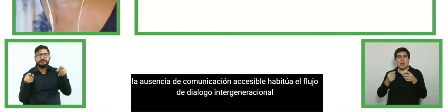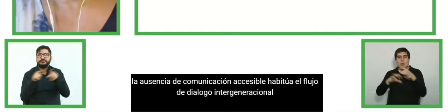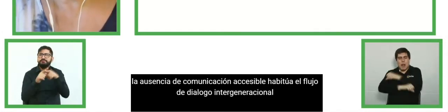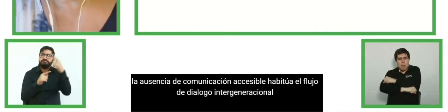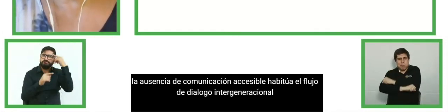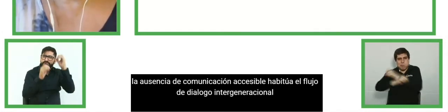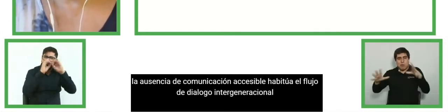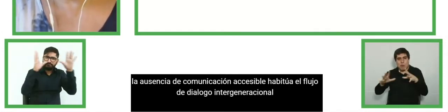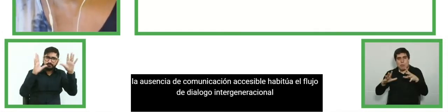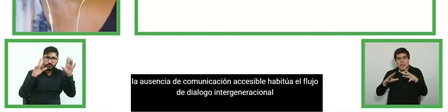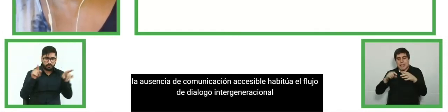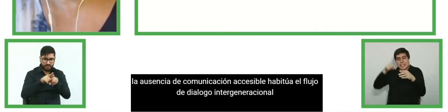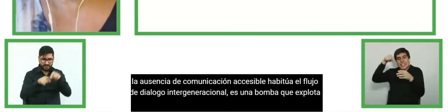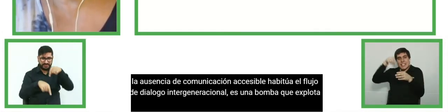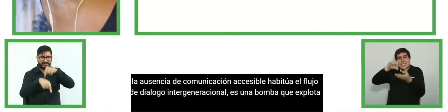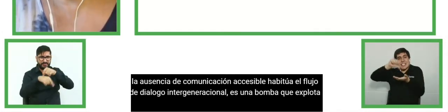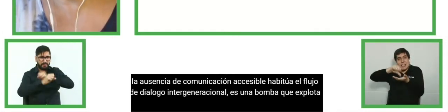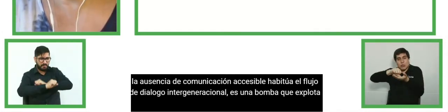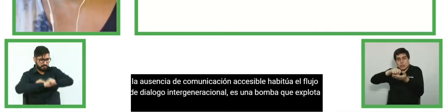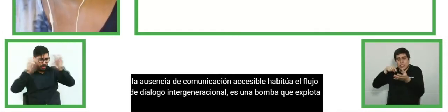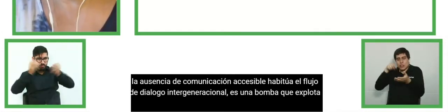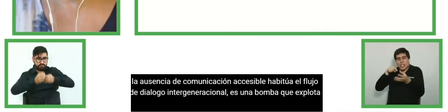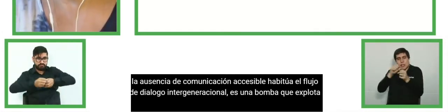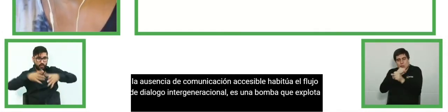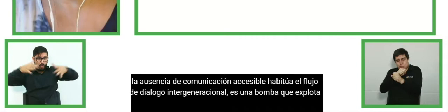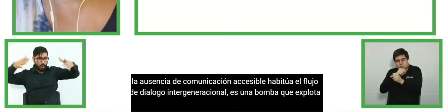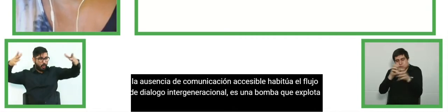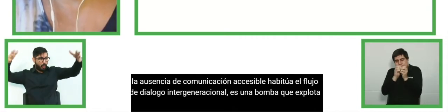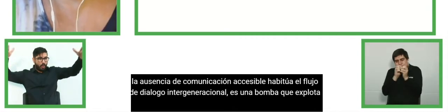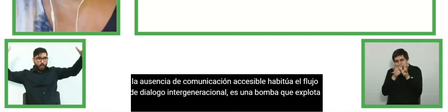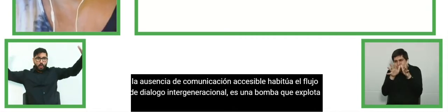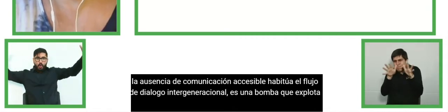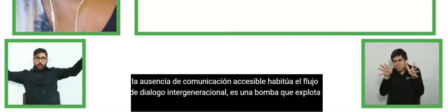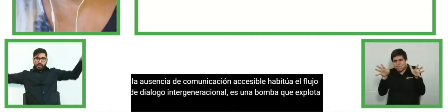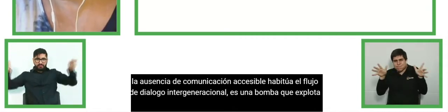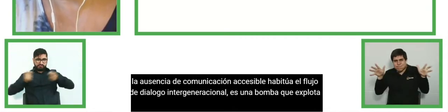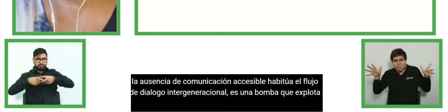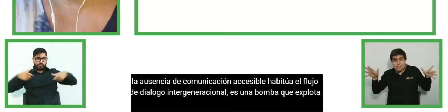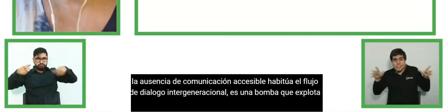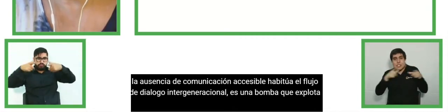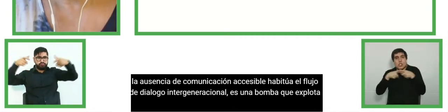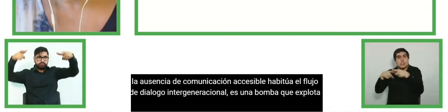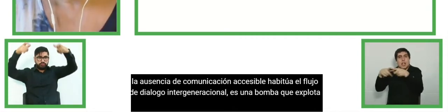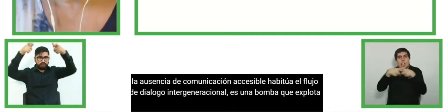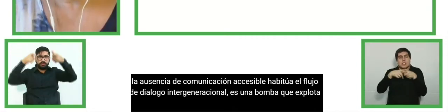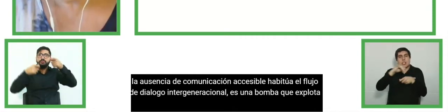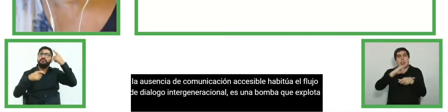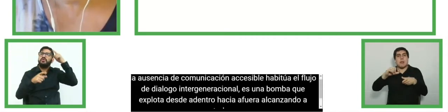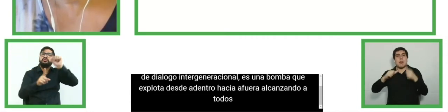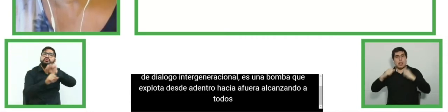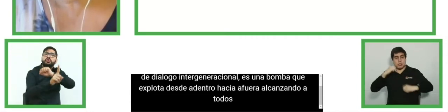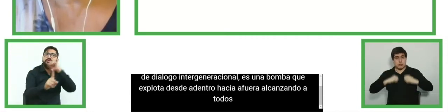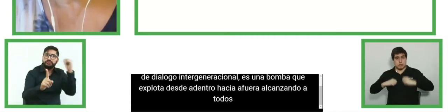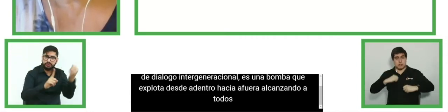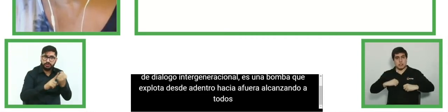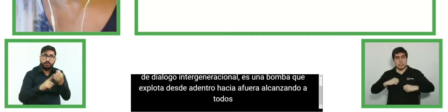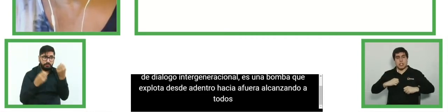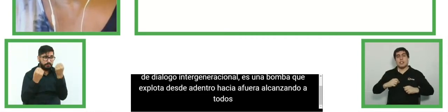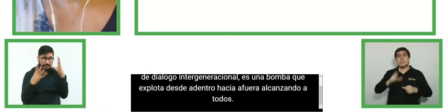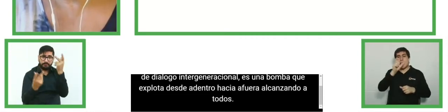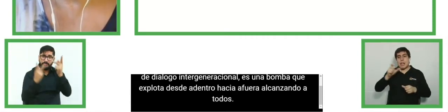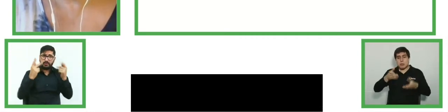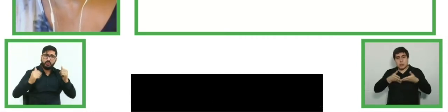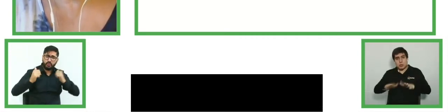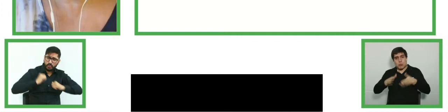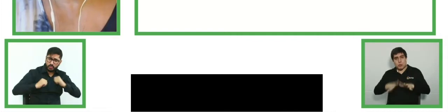todos. Despedazadas en su integridad ciudadana, por consiguiente, las nuevas